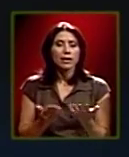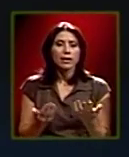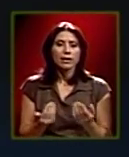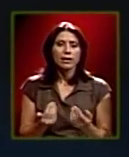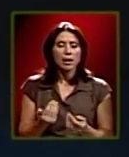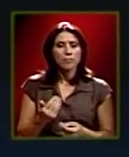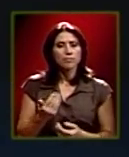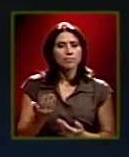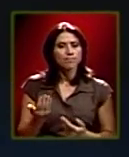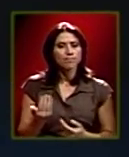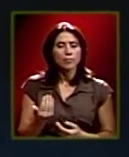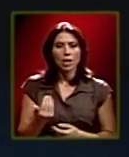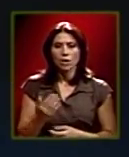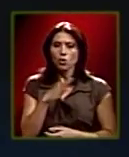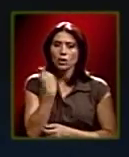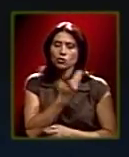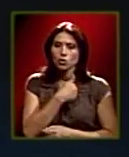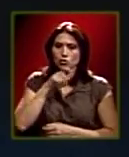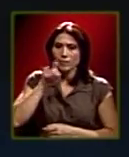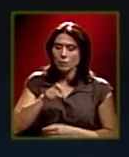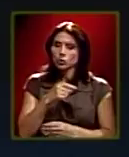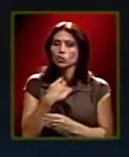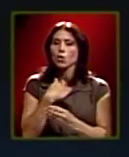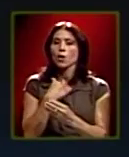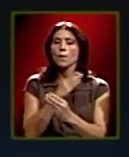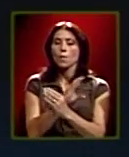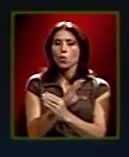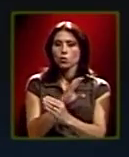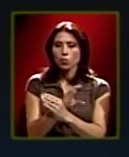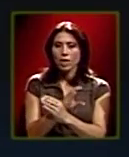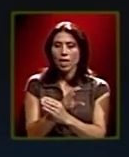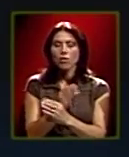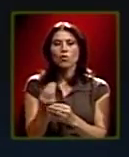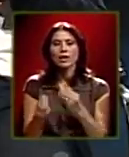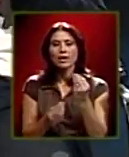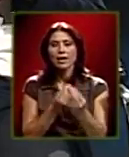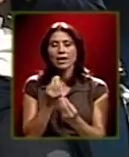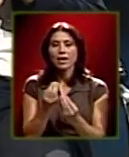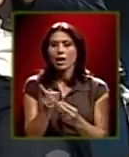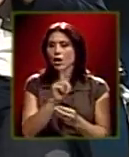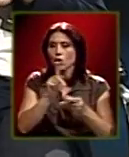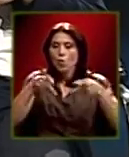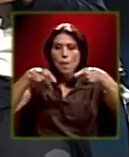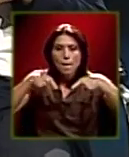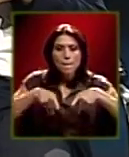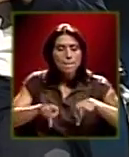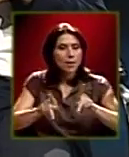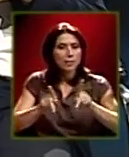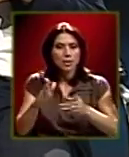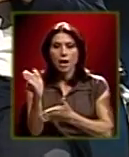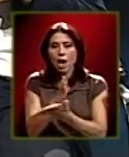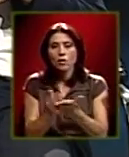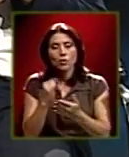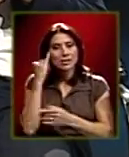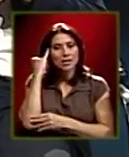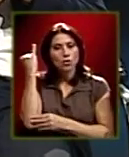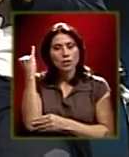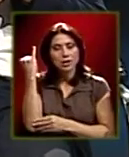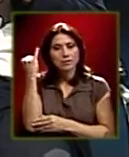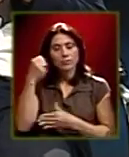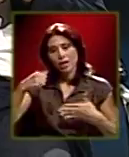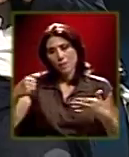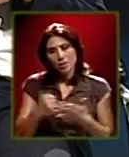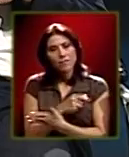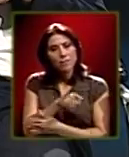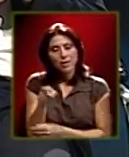Me parece que lo que tenemos que tener mucho cuidado es de no dejar que algunas ideologías que lamentablemente están